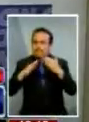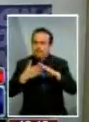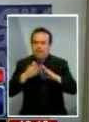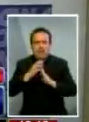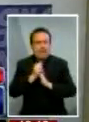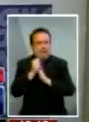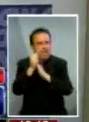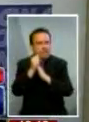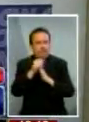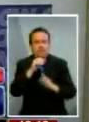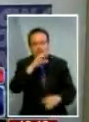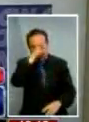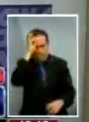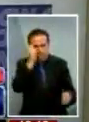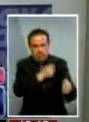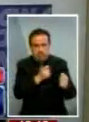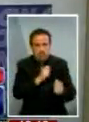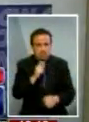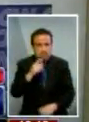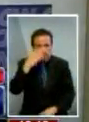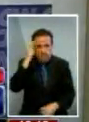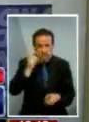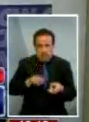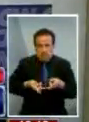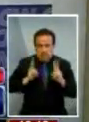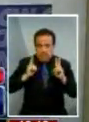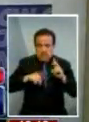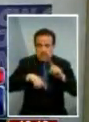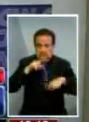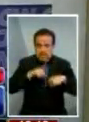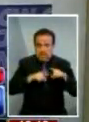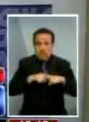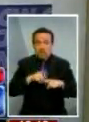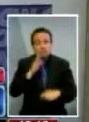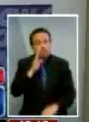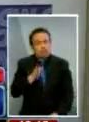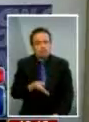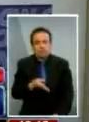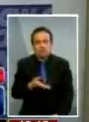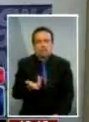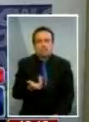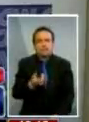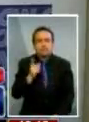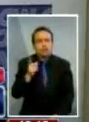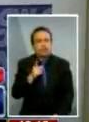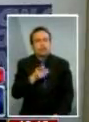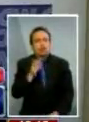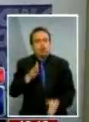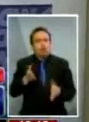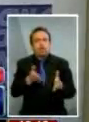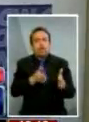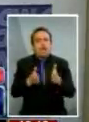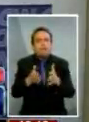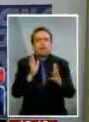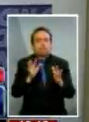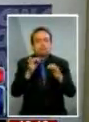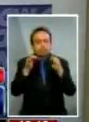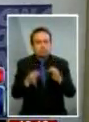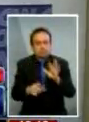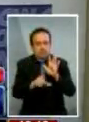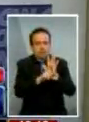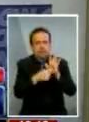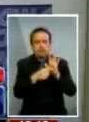mapuche cree que tiene derechos sobre ciertas tierras, creo que tiene que seguir los conductos que la